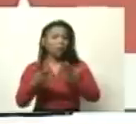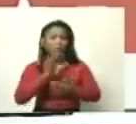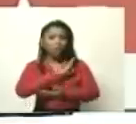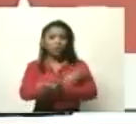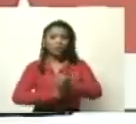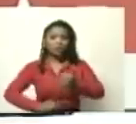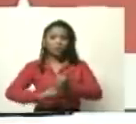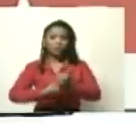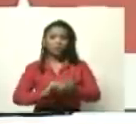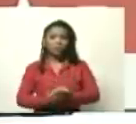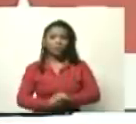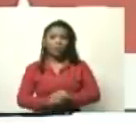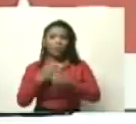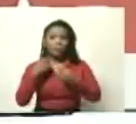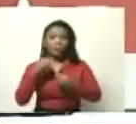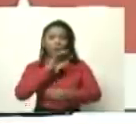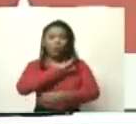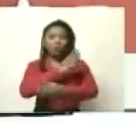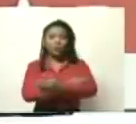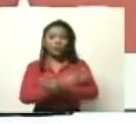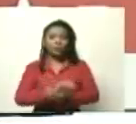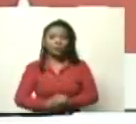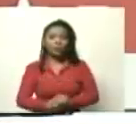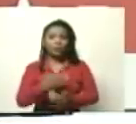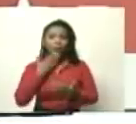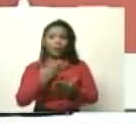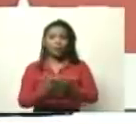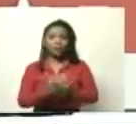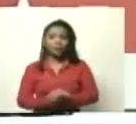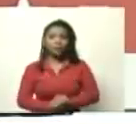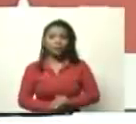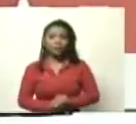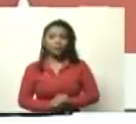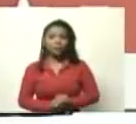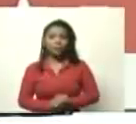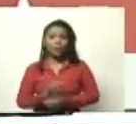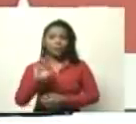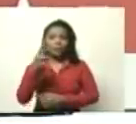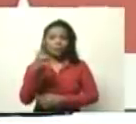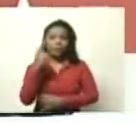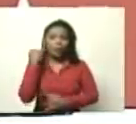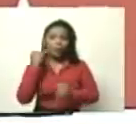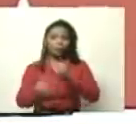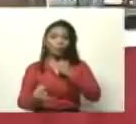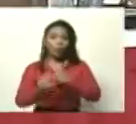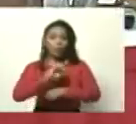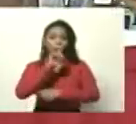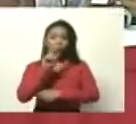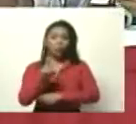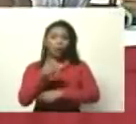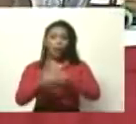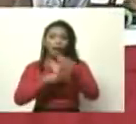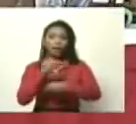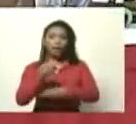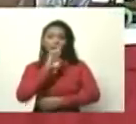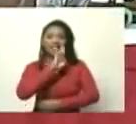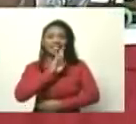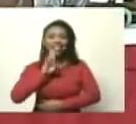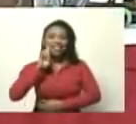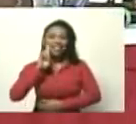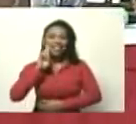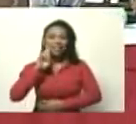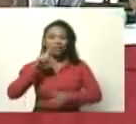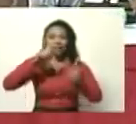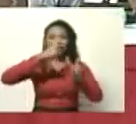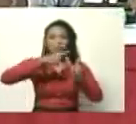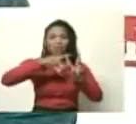fortalecerlo. Para fortalecerlo. Gracias. La tercera y última pregunta la realiza Roger